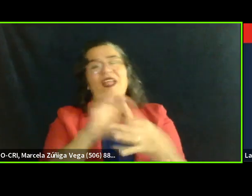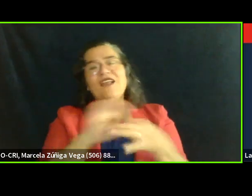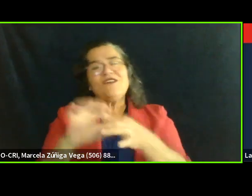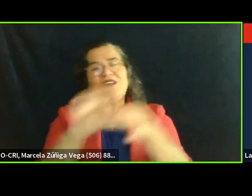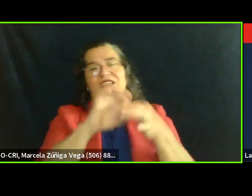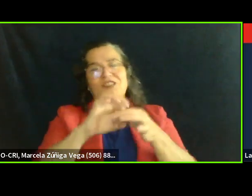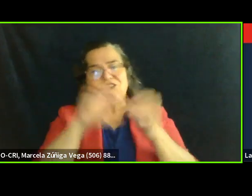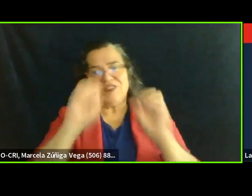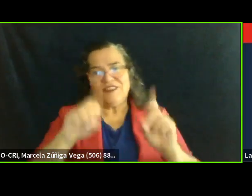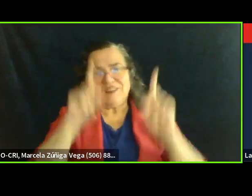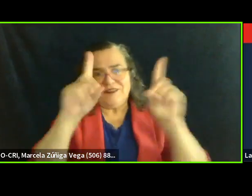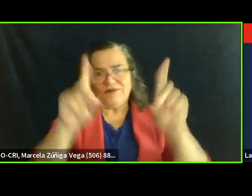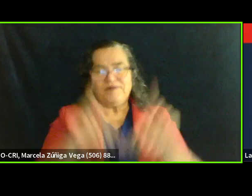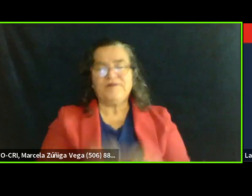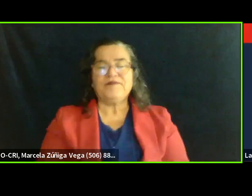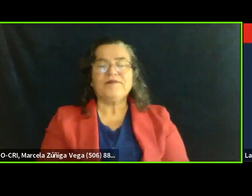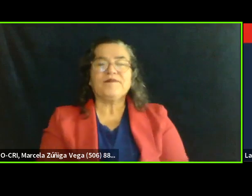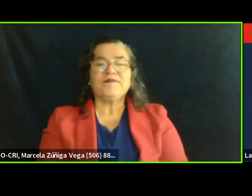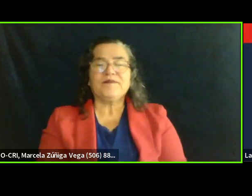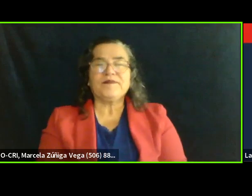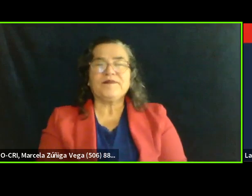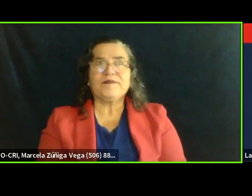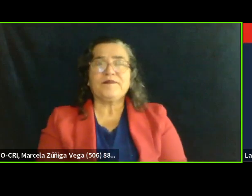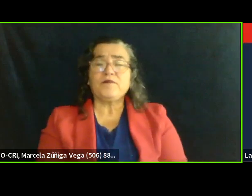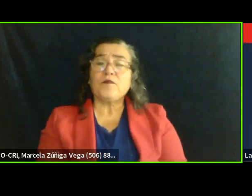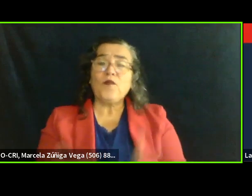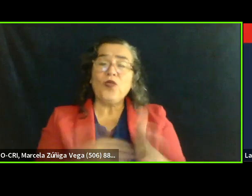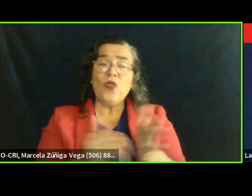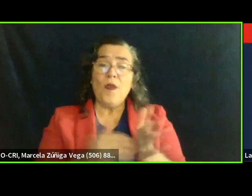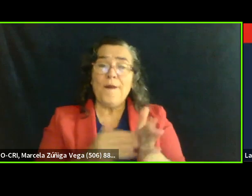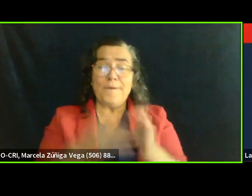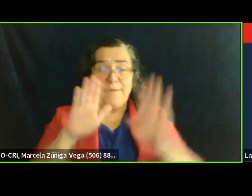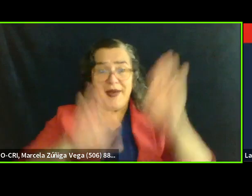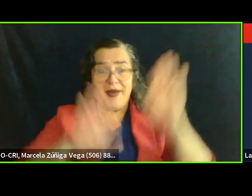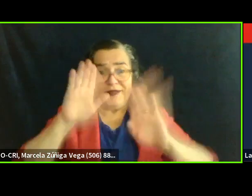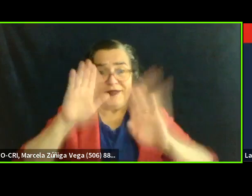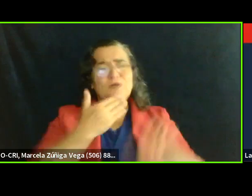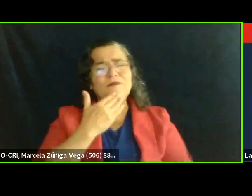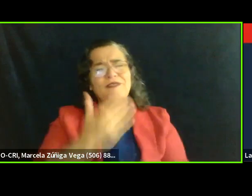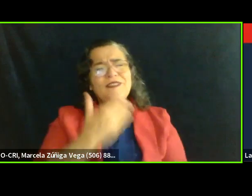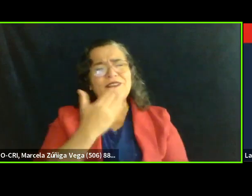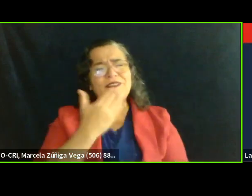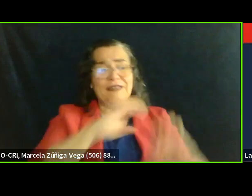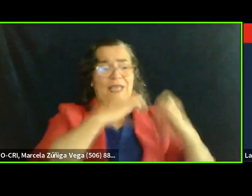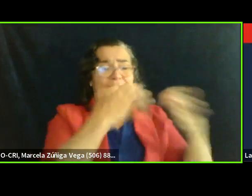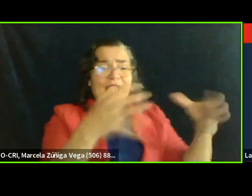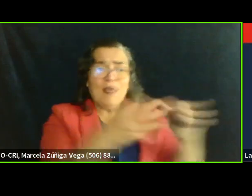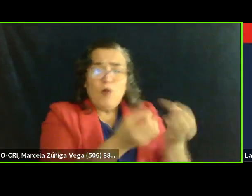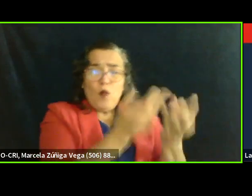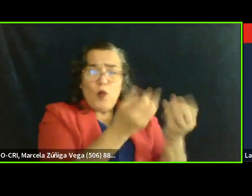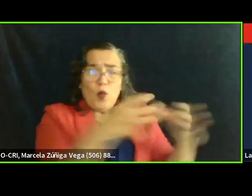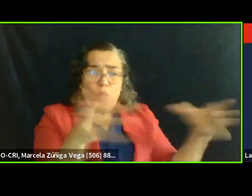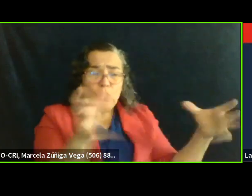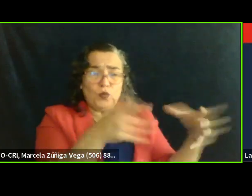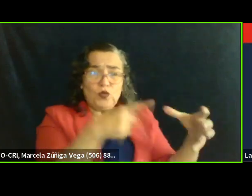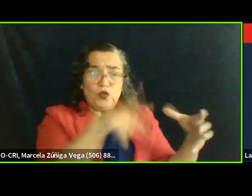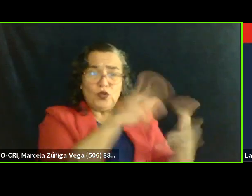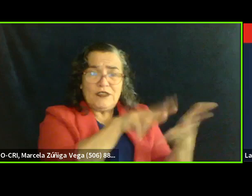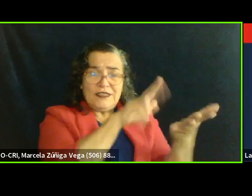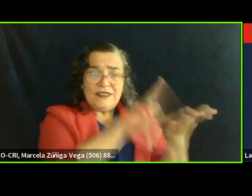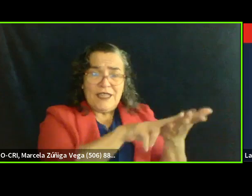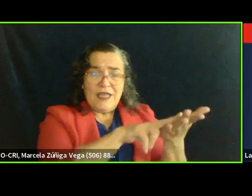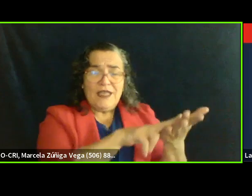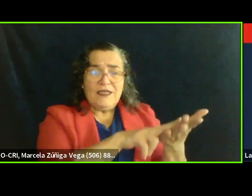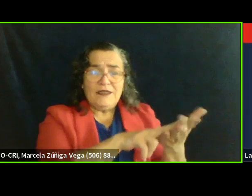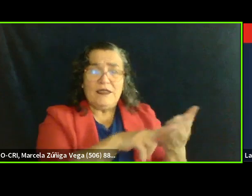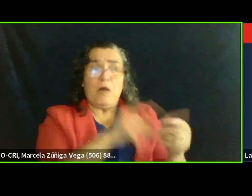académicas. Agradecerles de nuevo a ustedes la participación, al equipo de producción de SINAES que hace